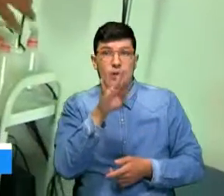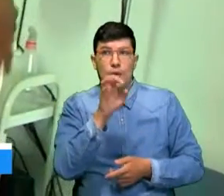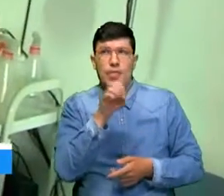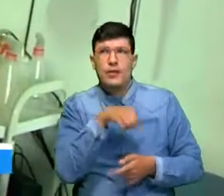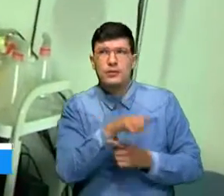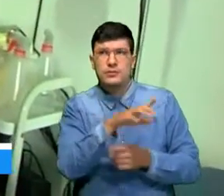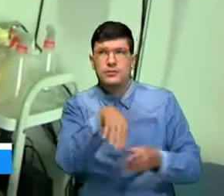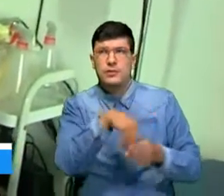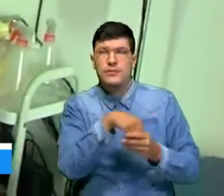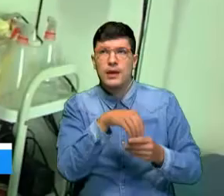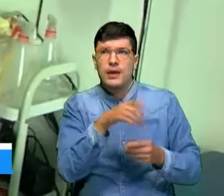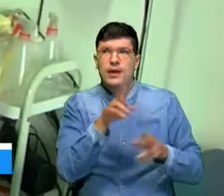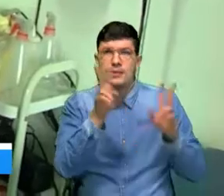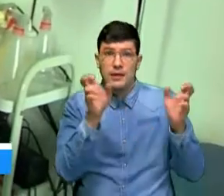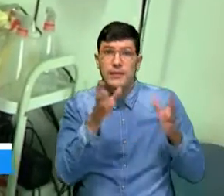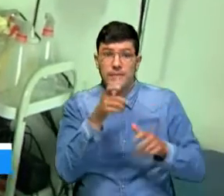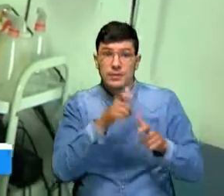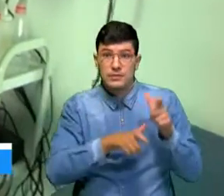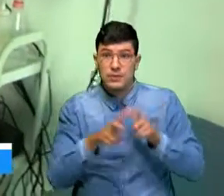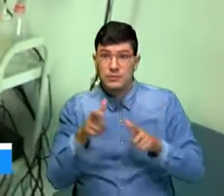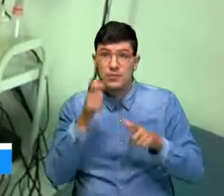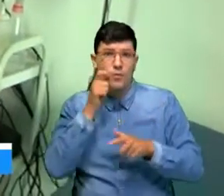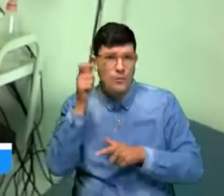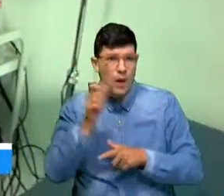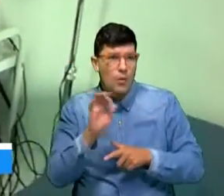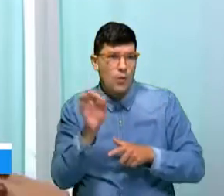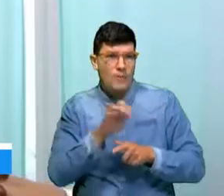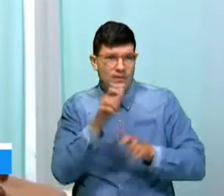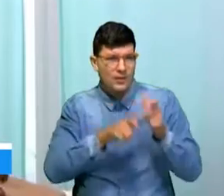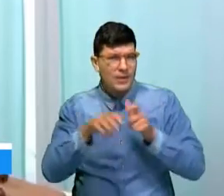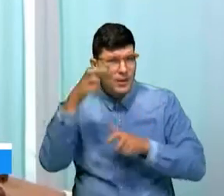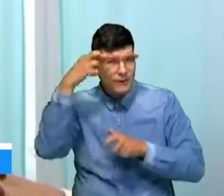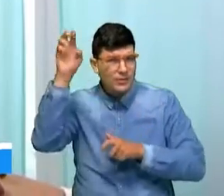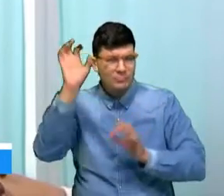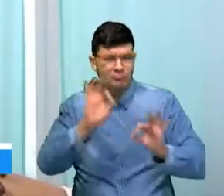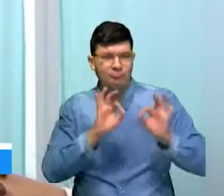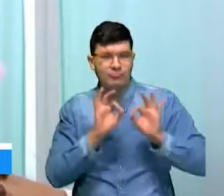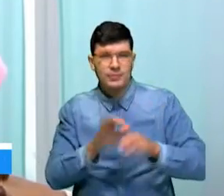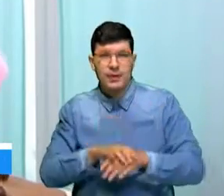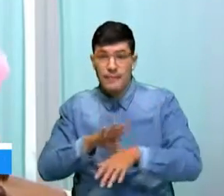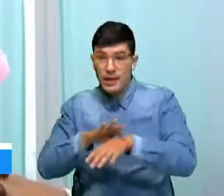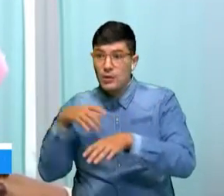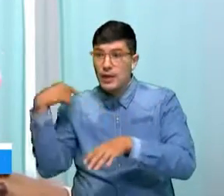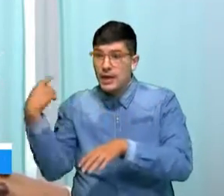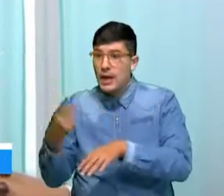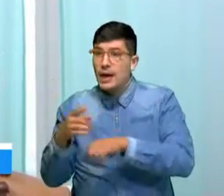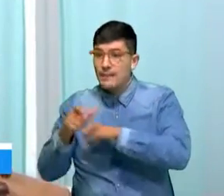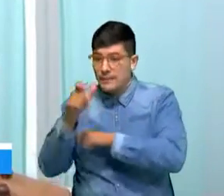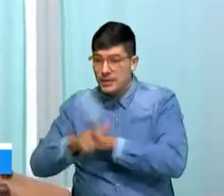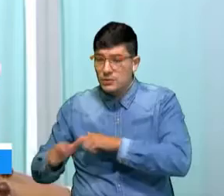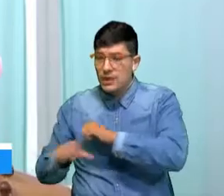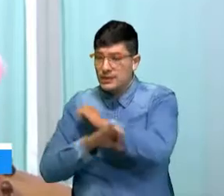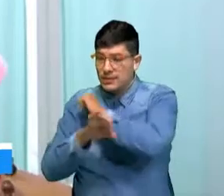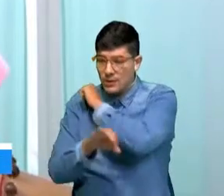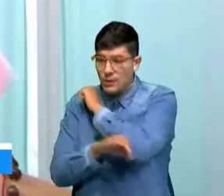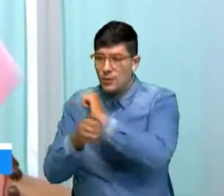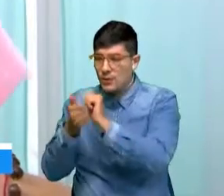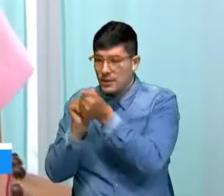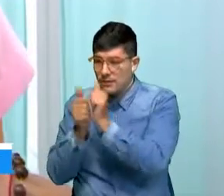por material humano muy capacitado a tope y sta tenemos médico general psicólogo del deporte